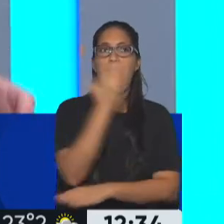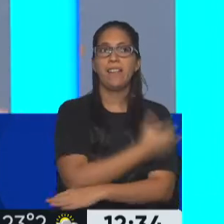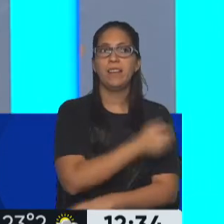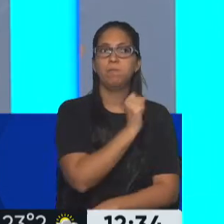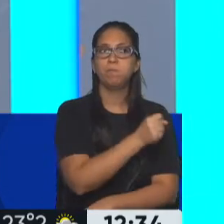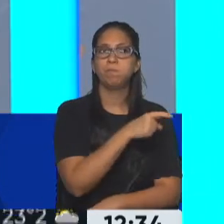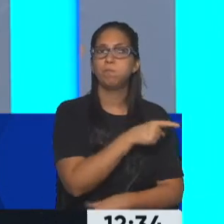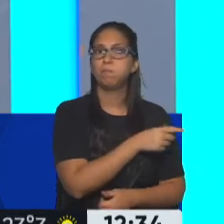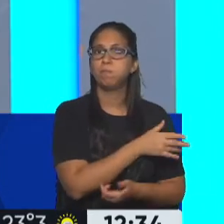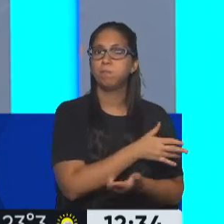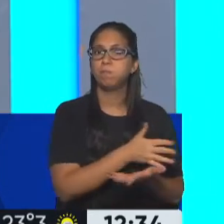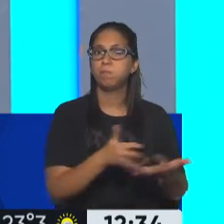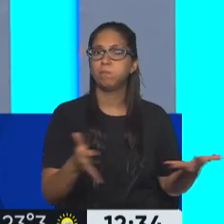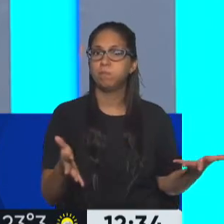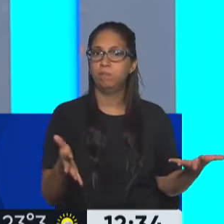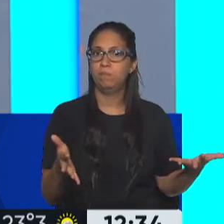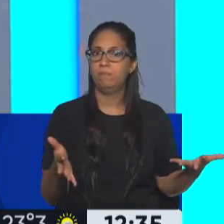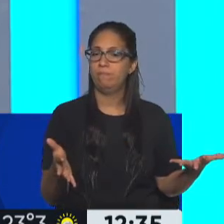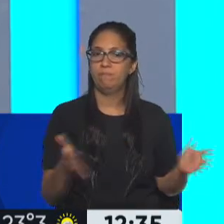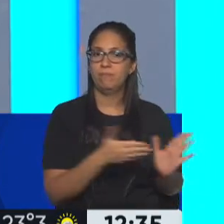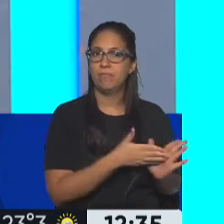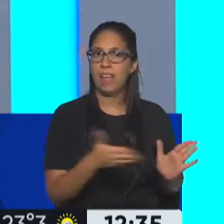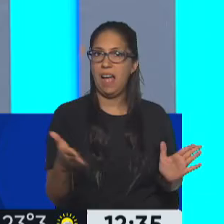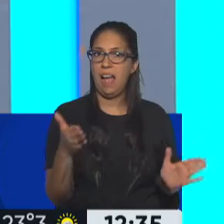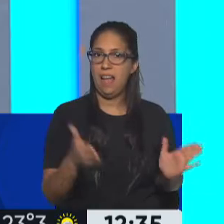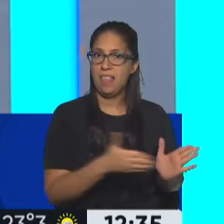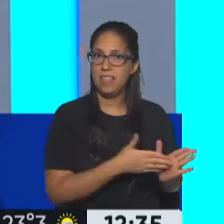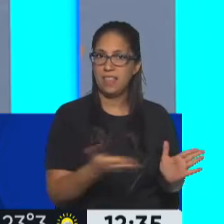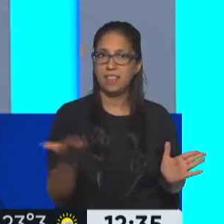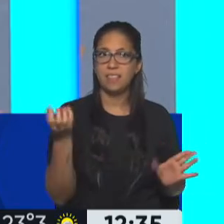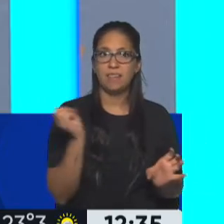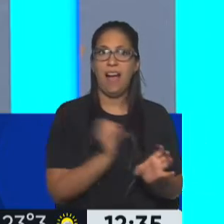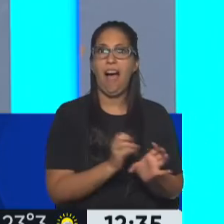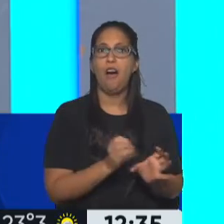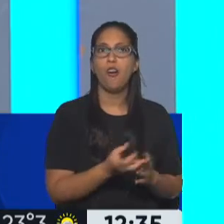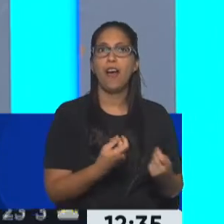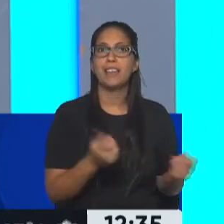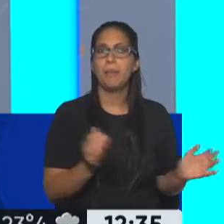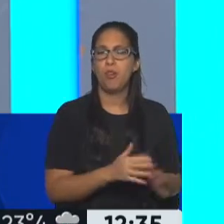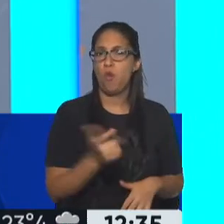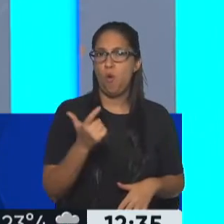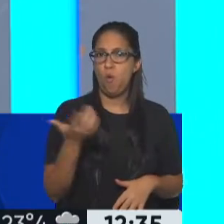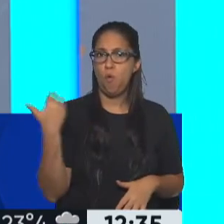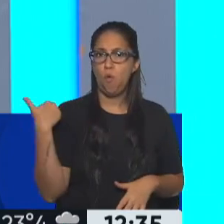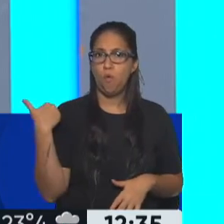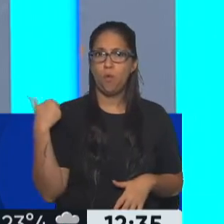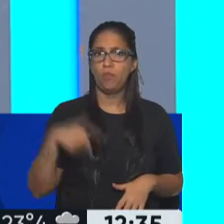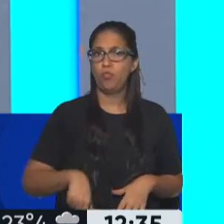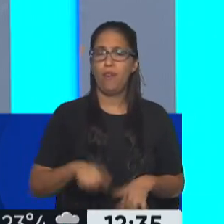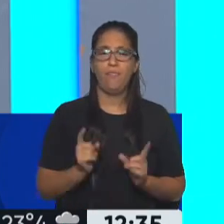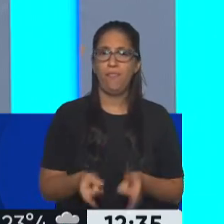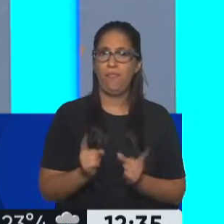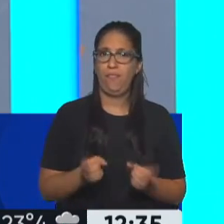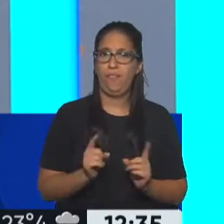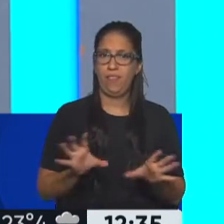el comportamiento no fue con un proceso donde hubiera habido ahorro. Conclusión, uno va a seguir perteneciendo